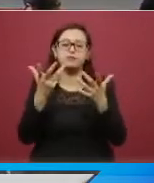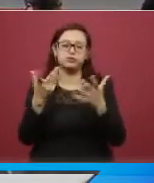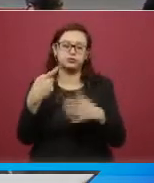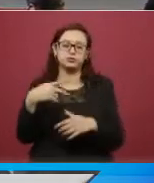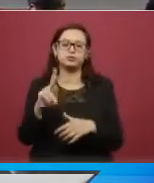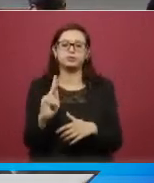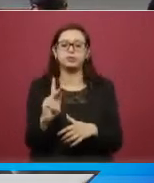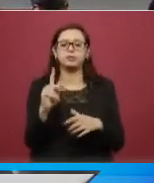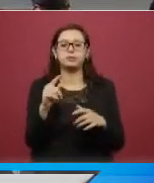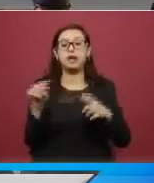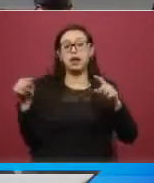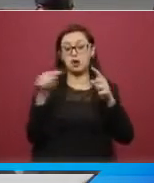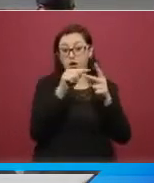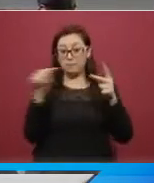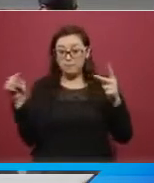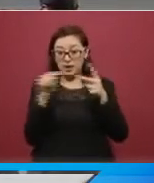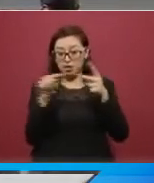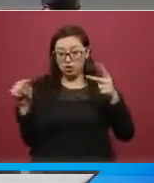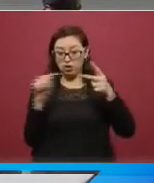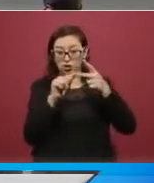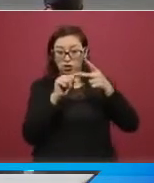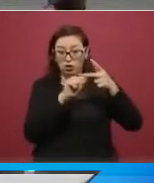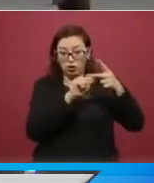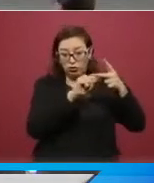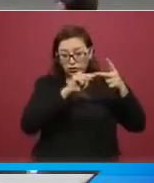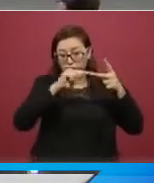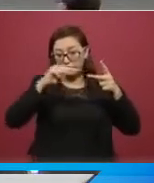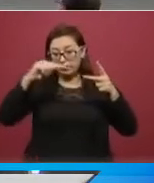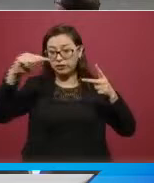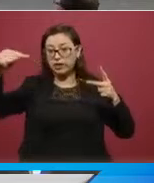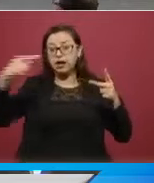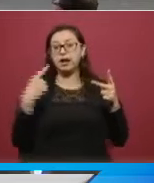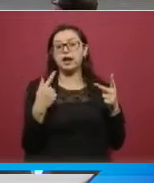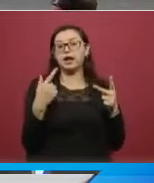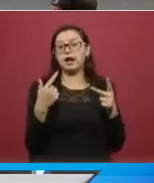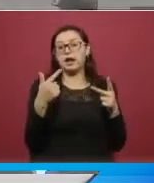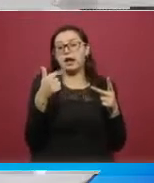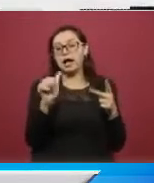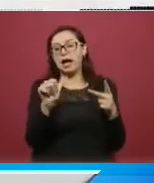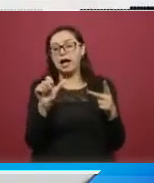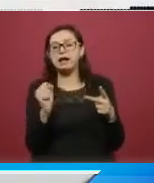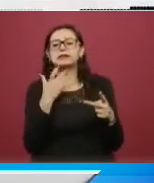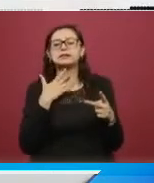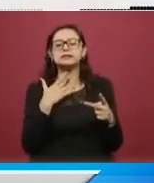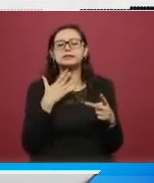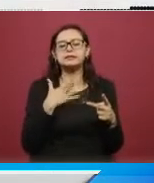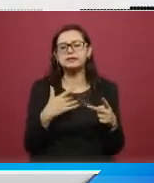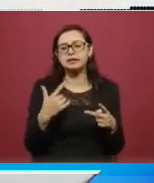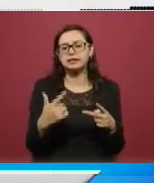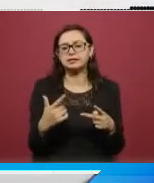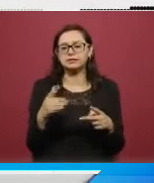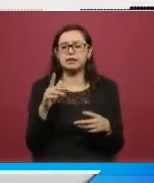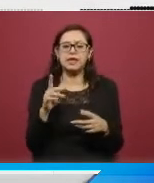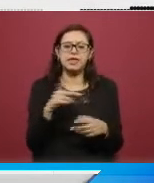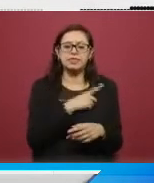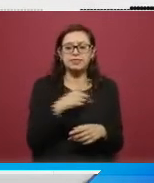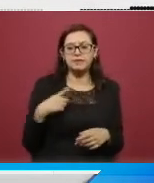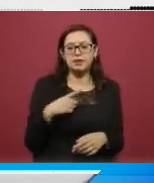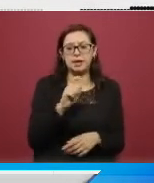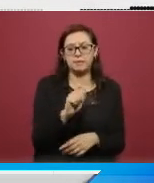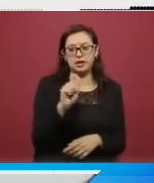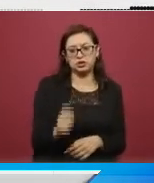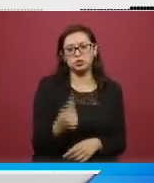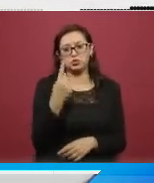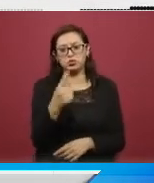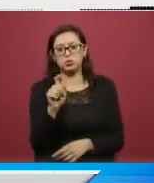las gasolinas en términos reales. En el caso de la gasolina se ha presentado un aumento. En el gas ha habido un decremento en el precio de referencia y en